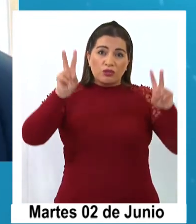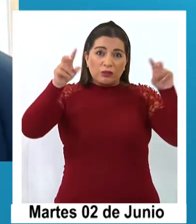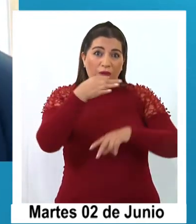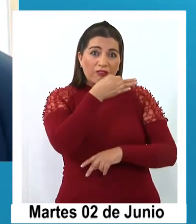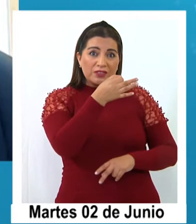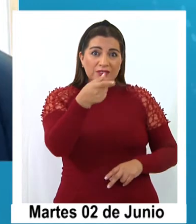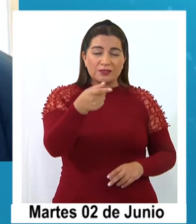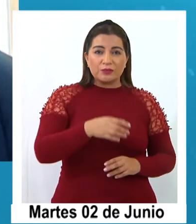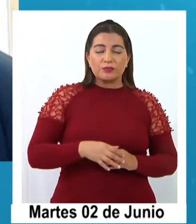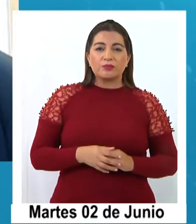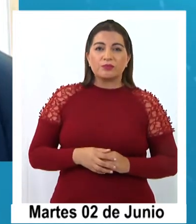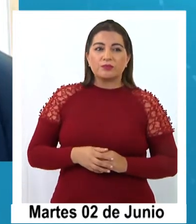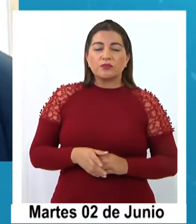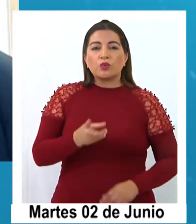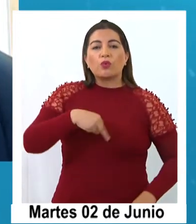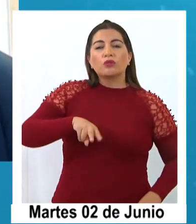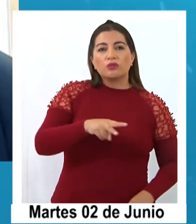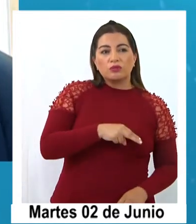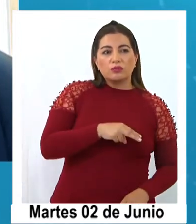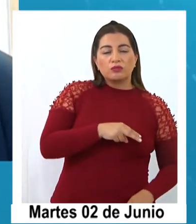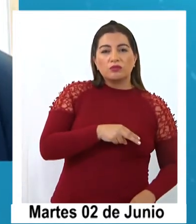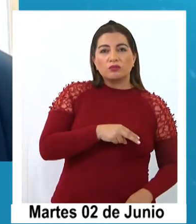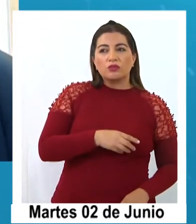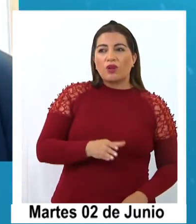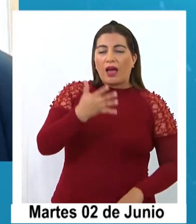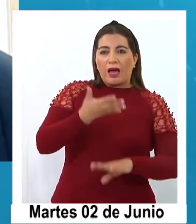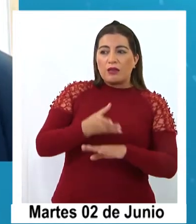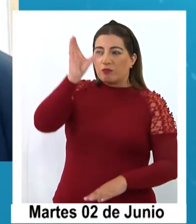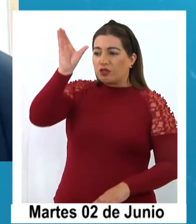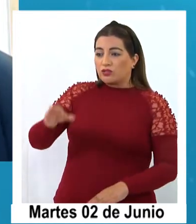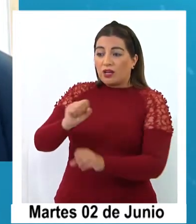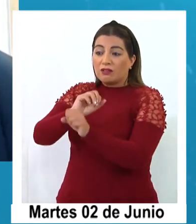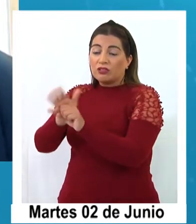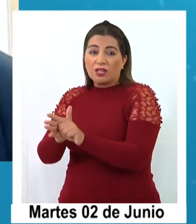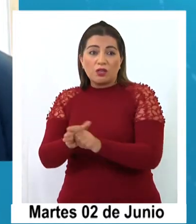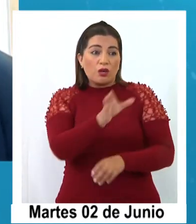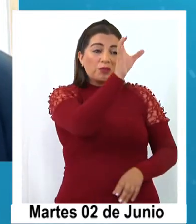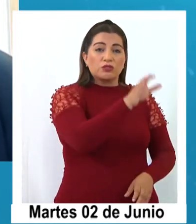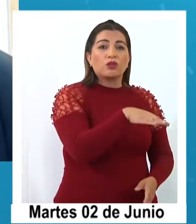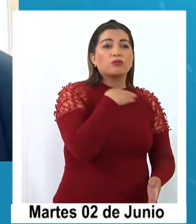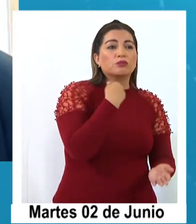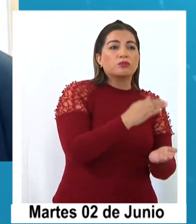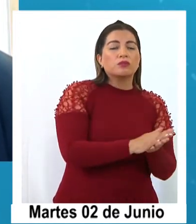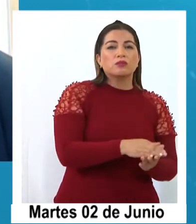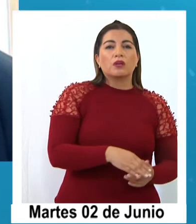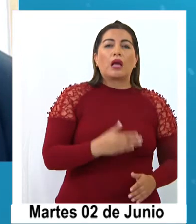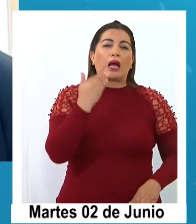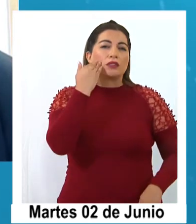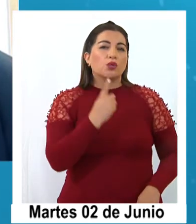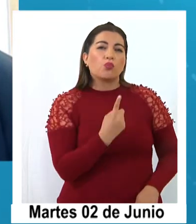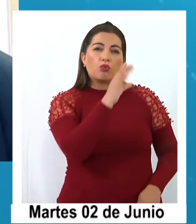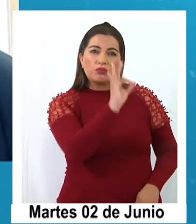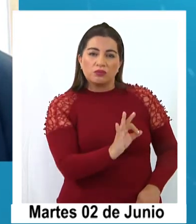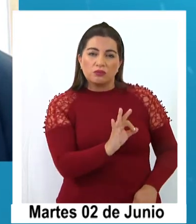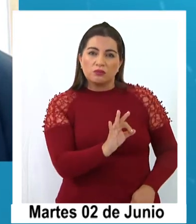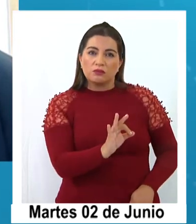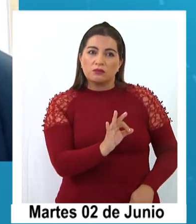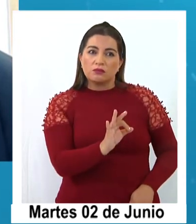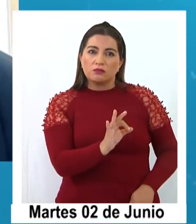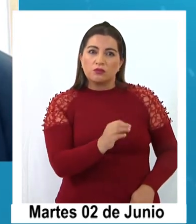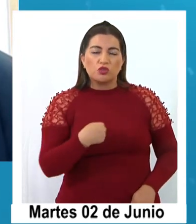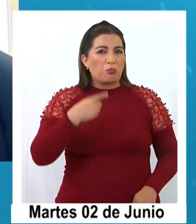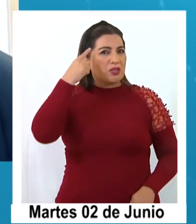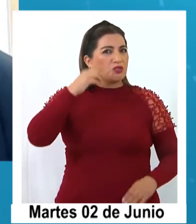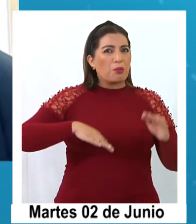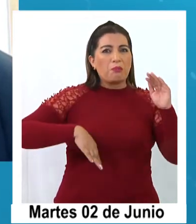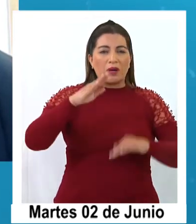plantearles es que, cuando nosotros vemos el número de contagiados y el número de fallecidos, aparece más o menos un porcentaje de un 1%, pero es más